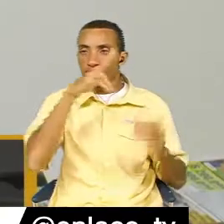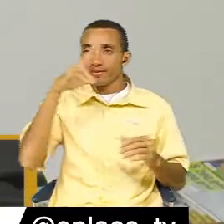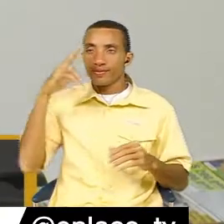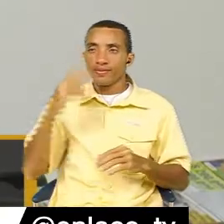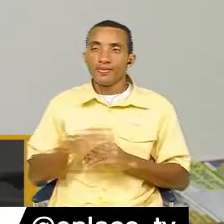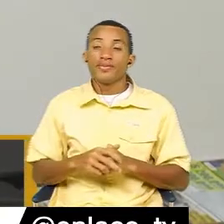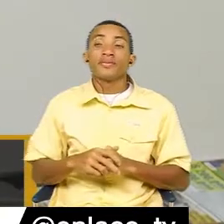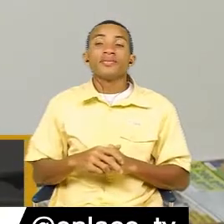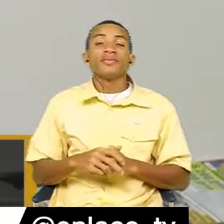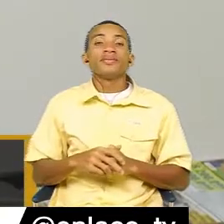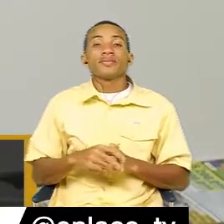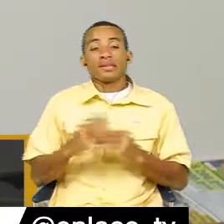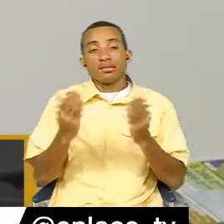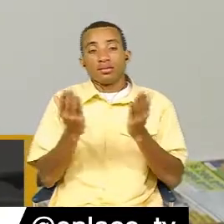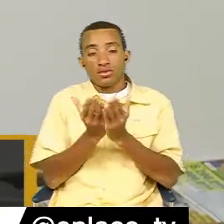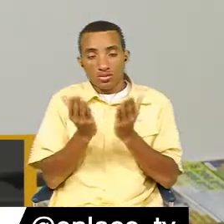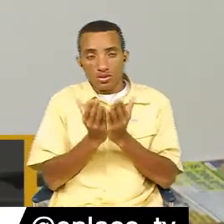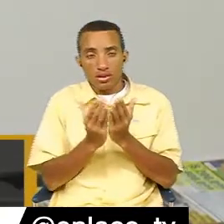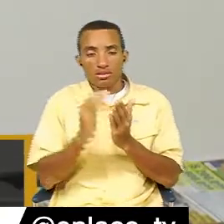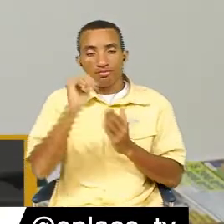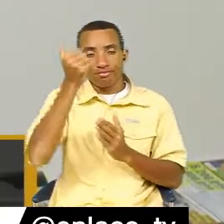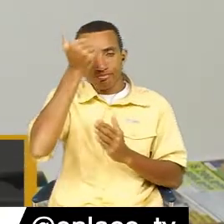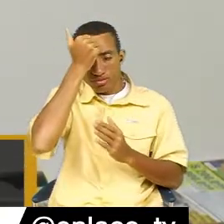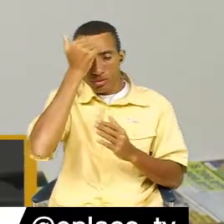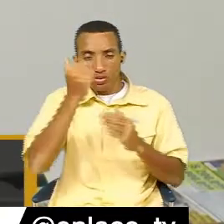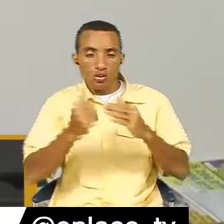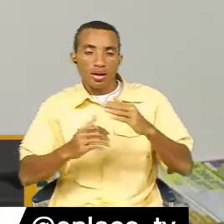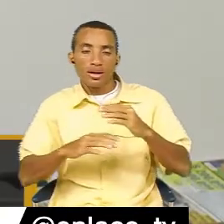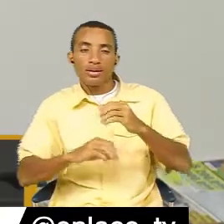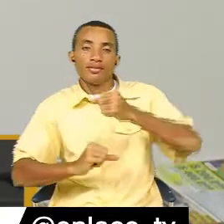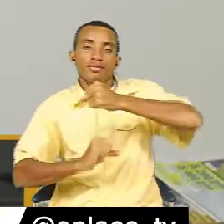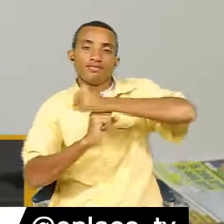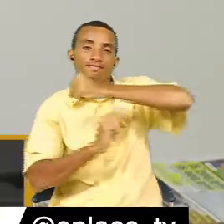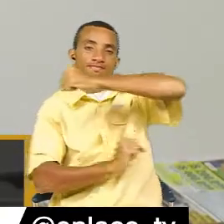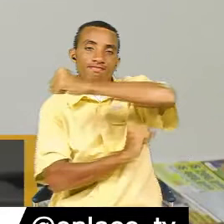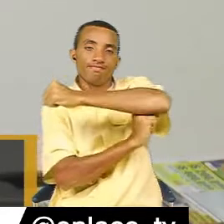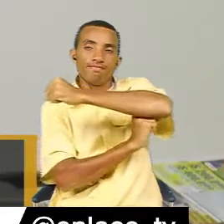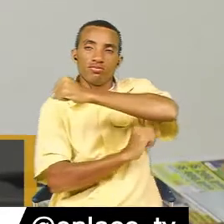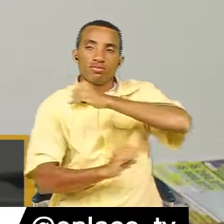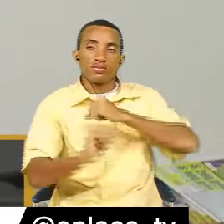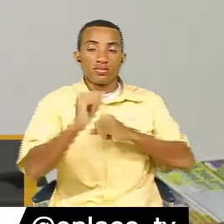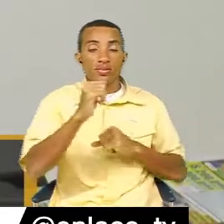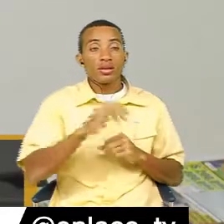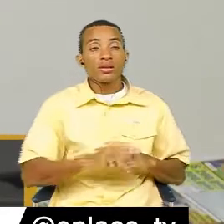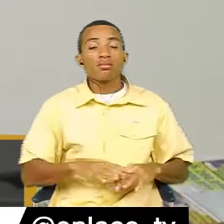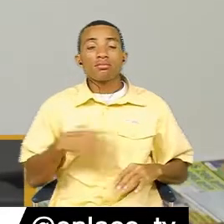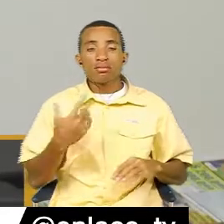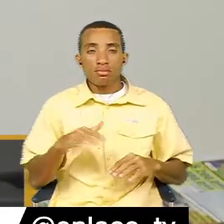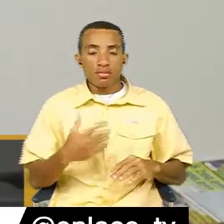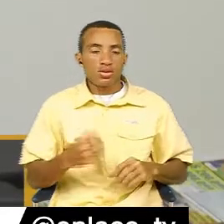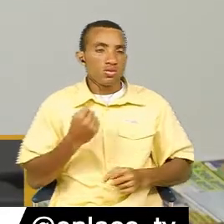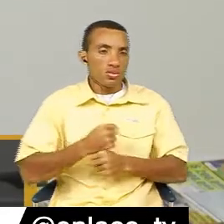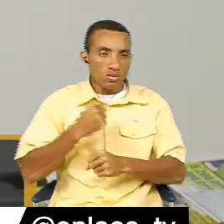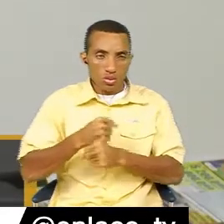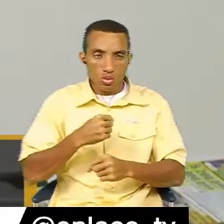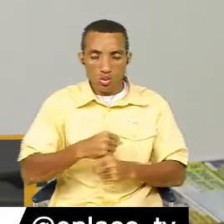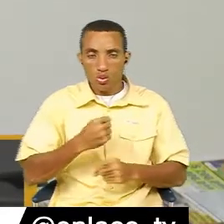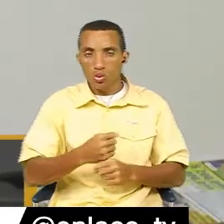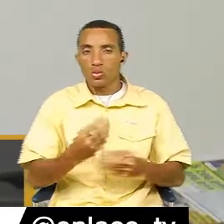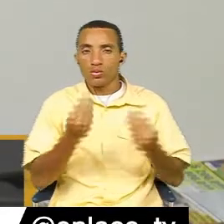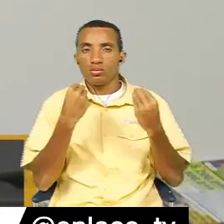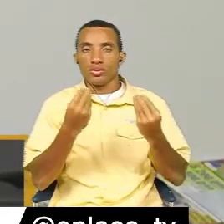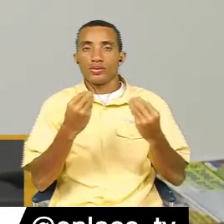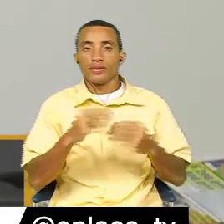base fundamental de la sociedad. Yo considero de que hay mucho trabajo por hacer. Con